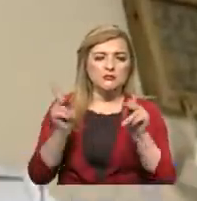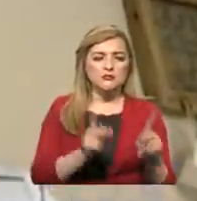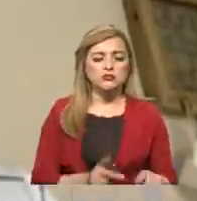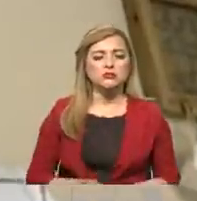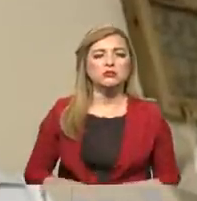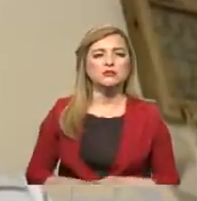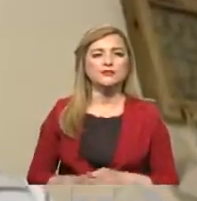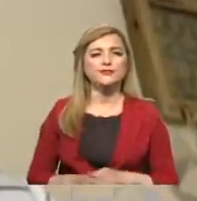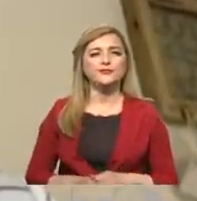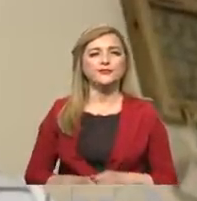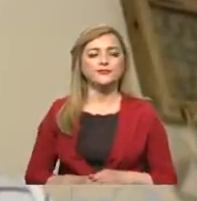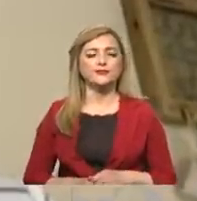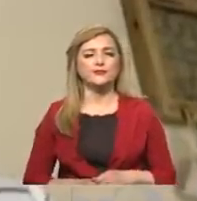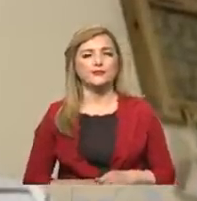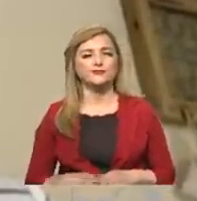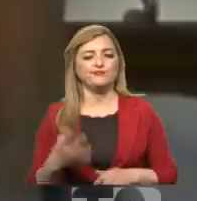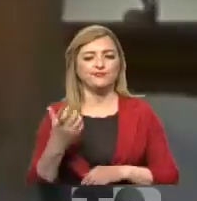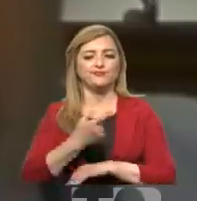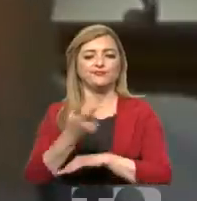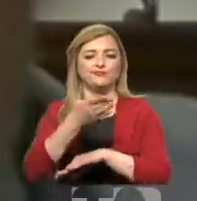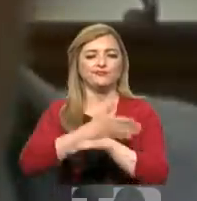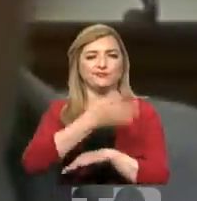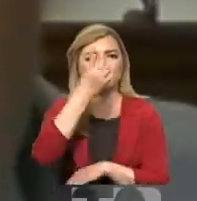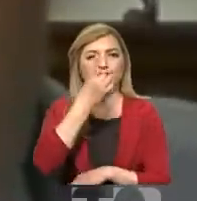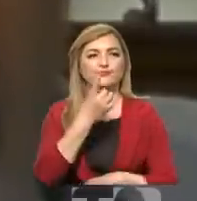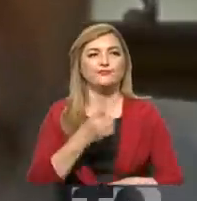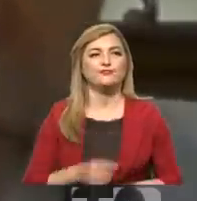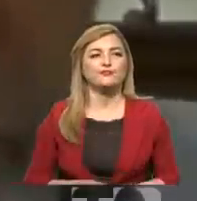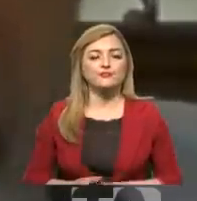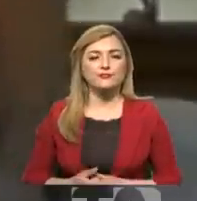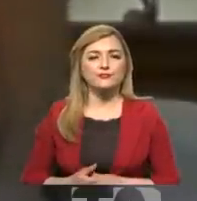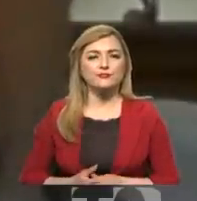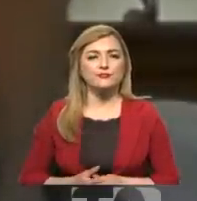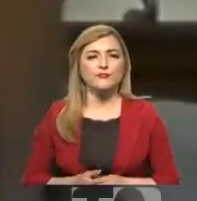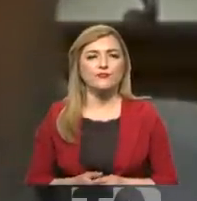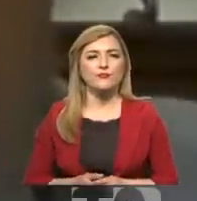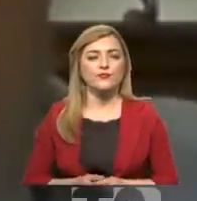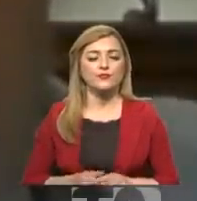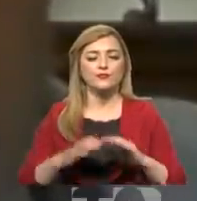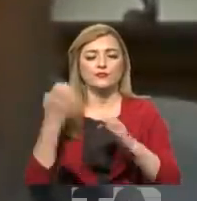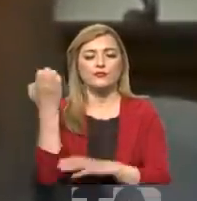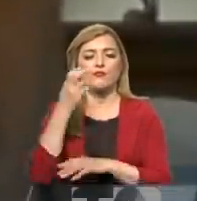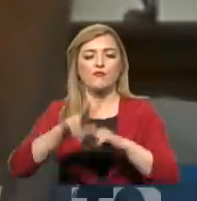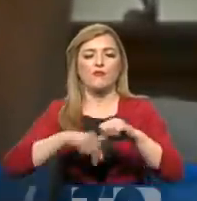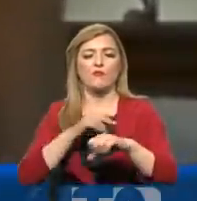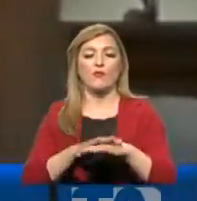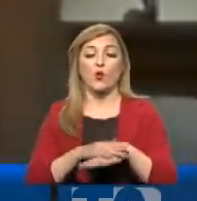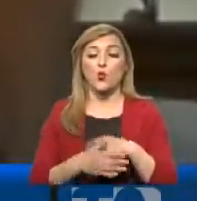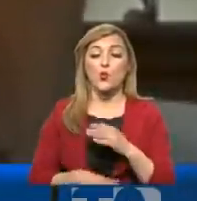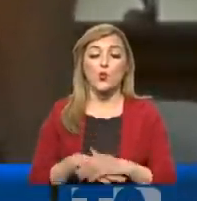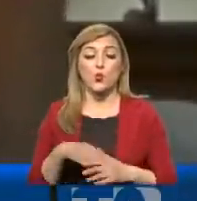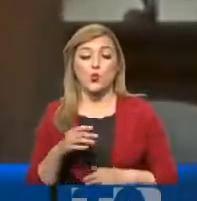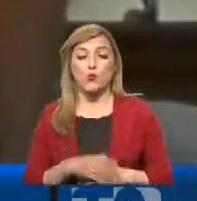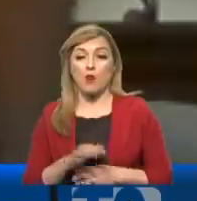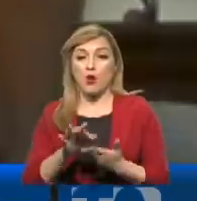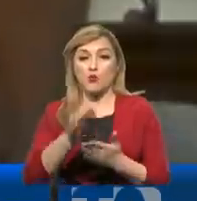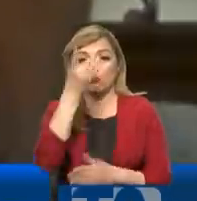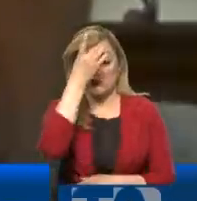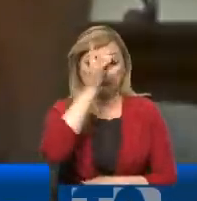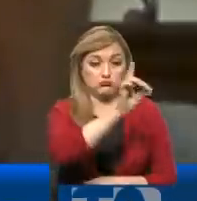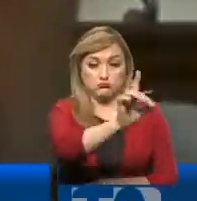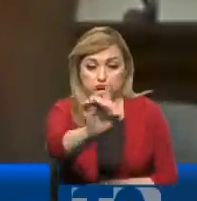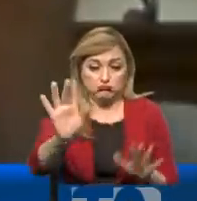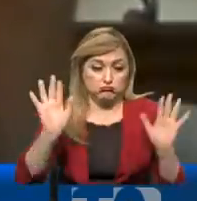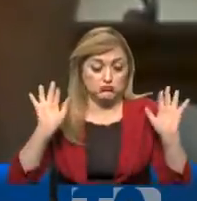por lo menos con 15 días de anticipación. Y ese lavado de manos del COE nacional a que cada cantón tome una